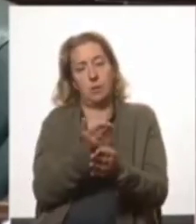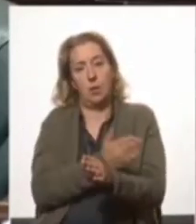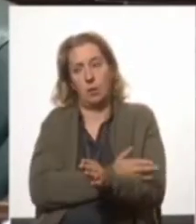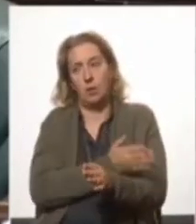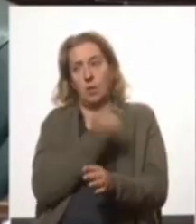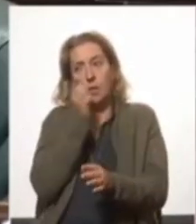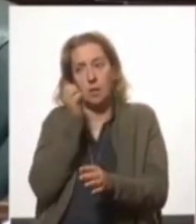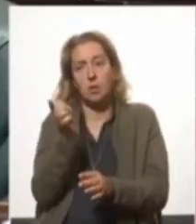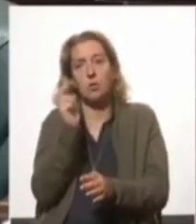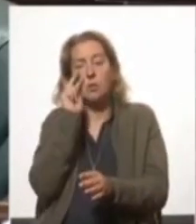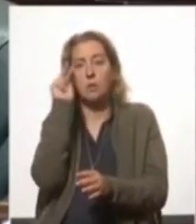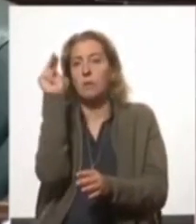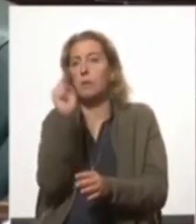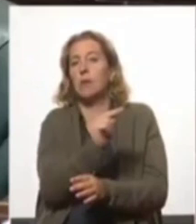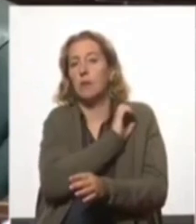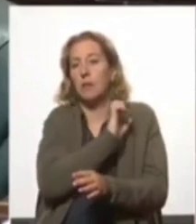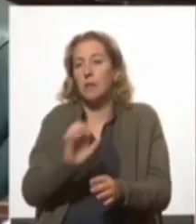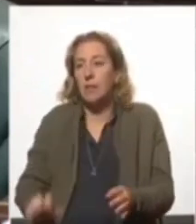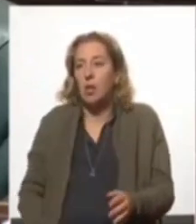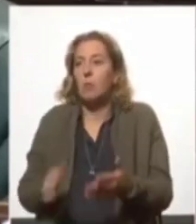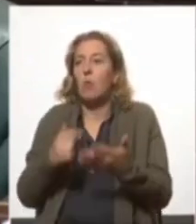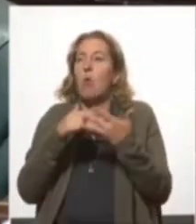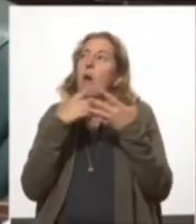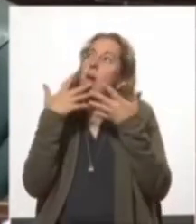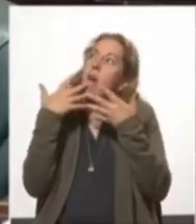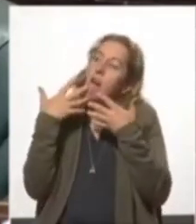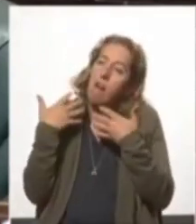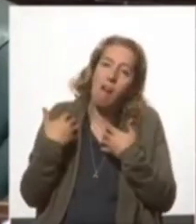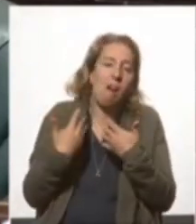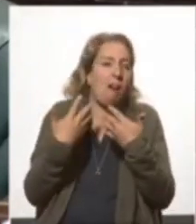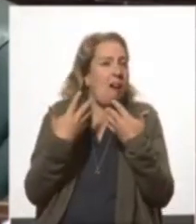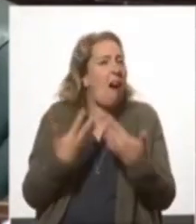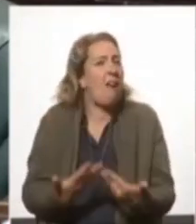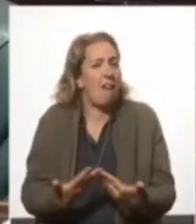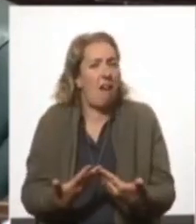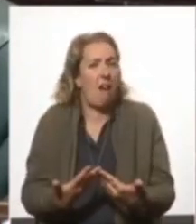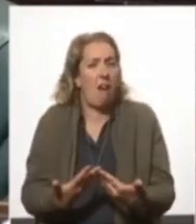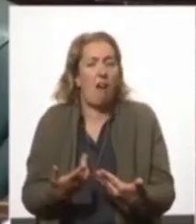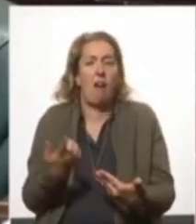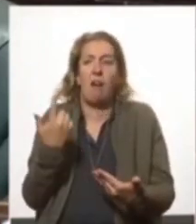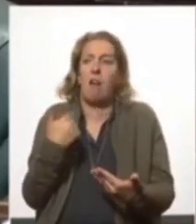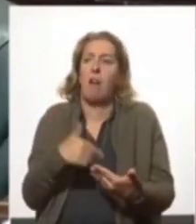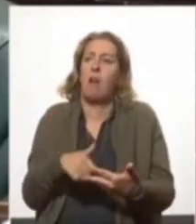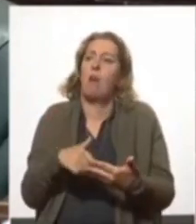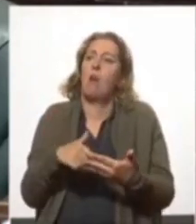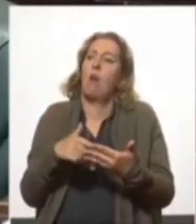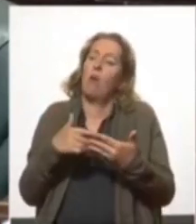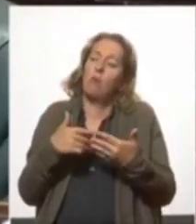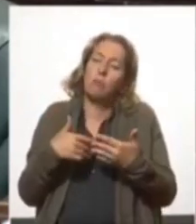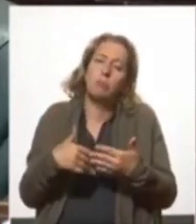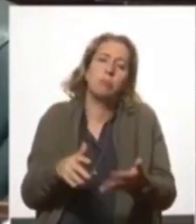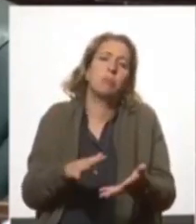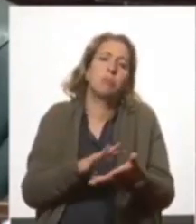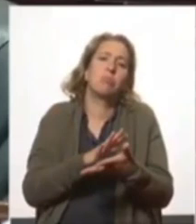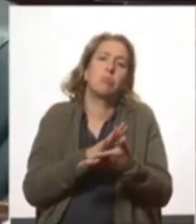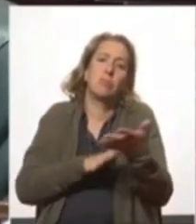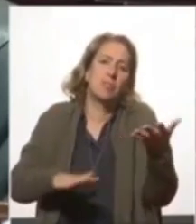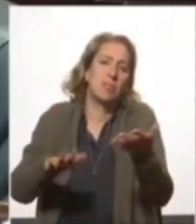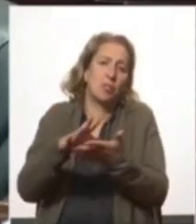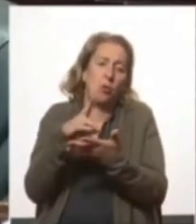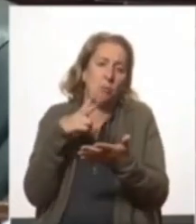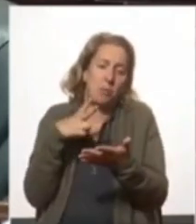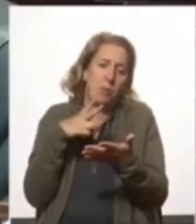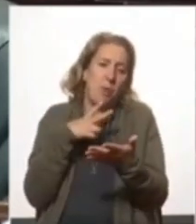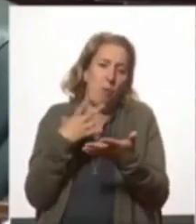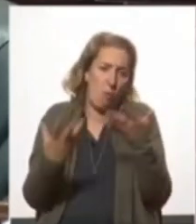Ellos ven al Estado como una carga. Ellos ven al Estado como un lastre para el sector privado, para